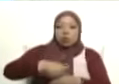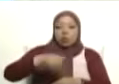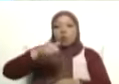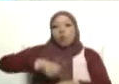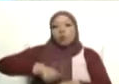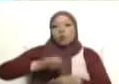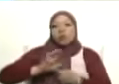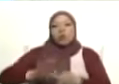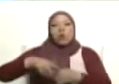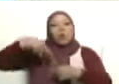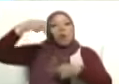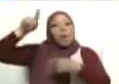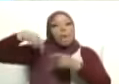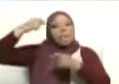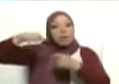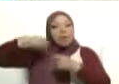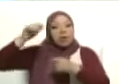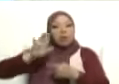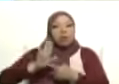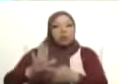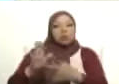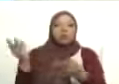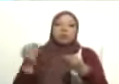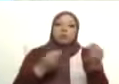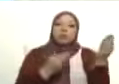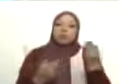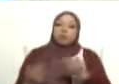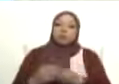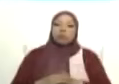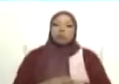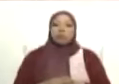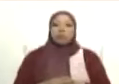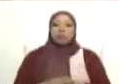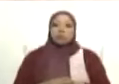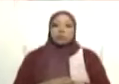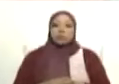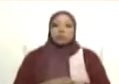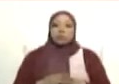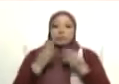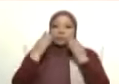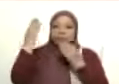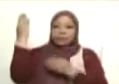Vamos a transmitir el video. Adelante el video.